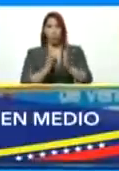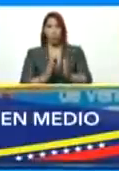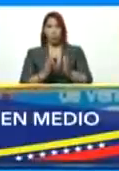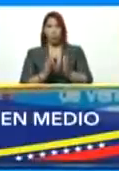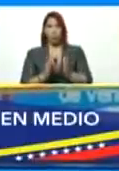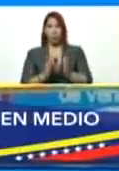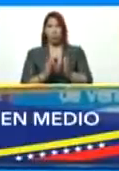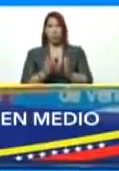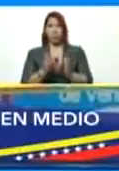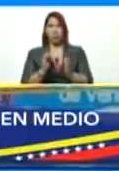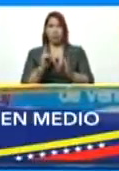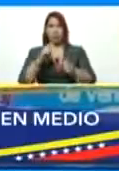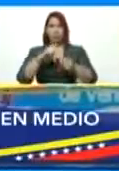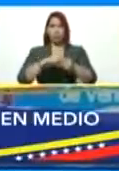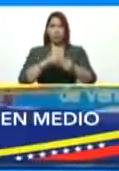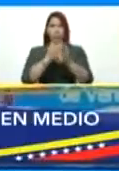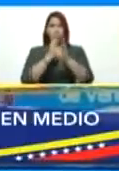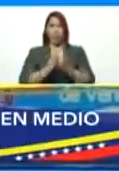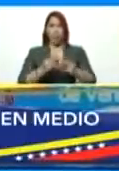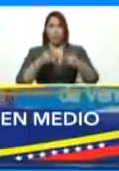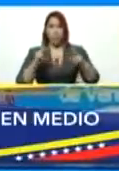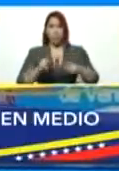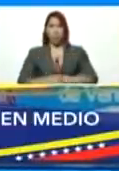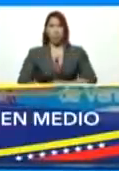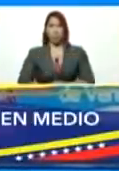están en escuelas públicas